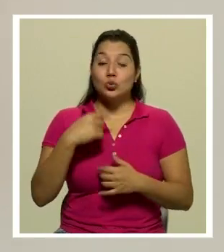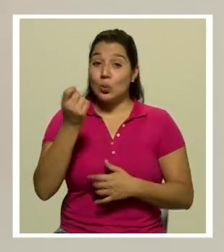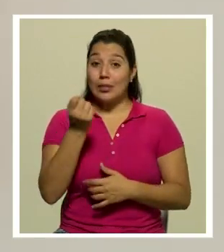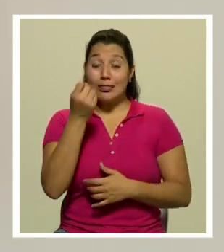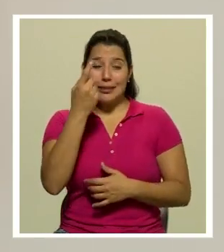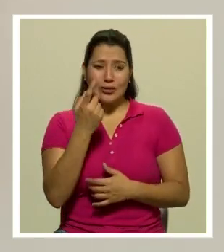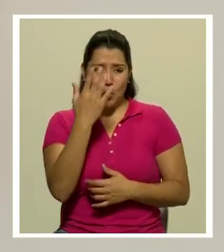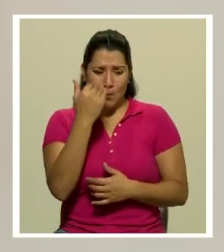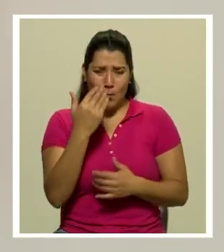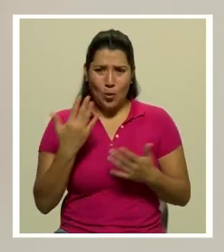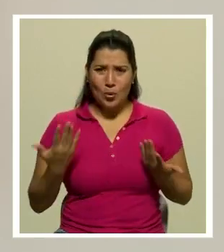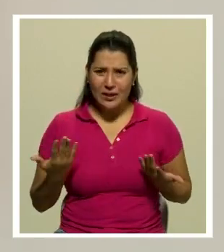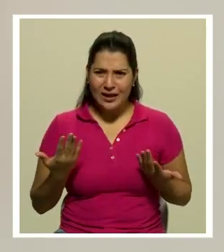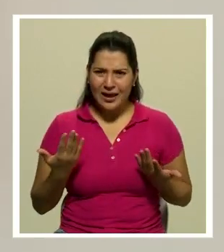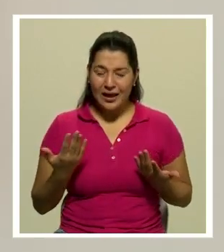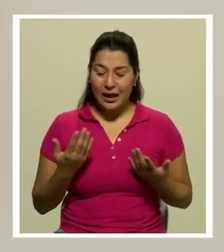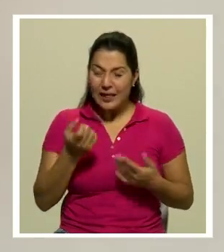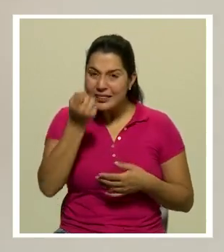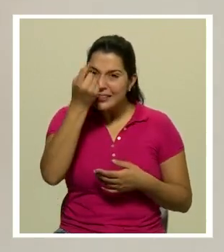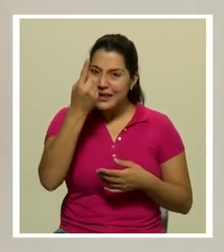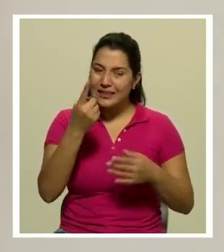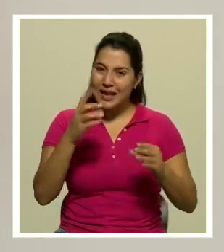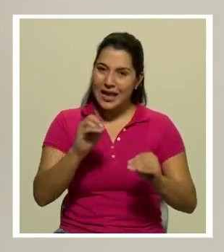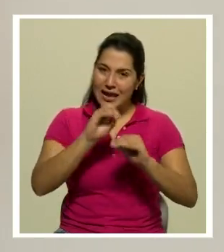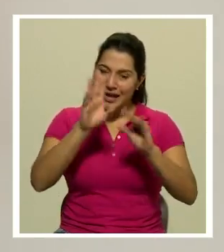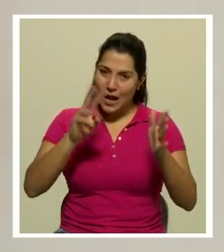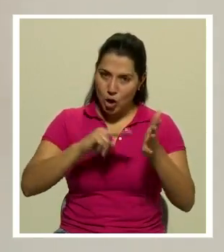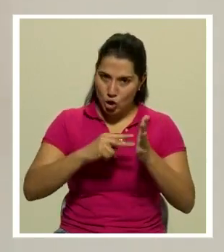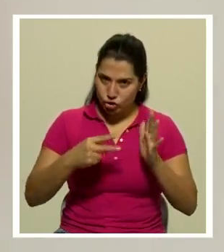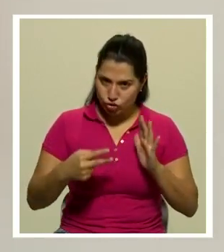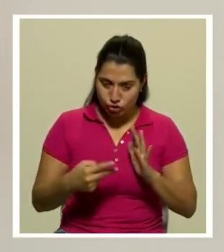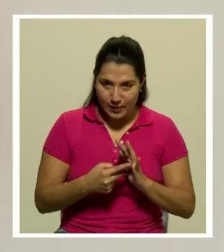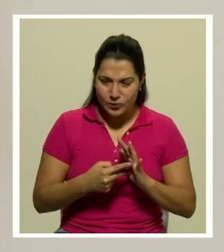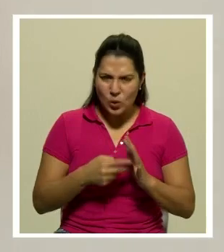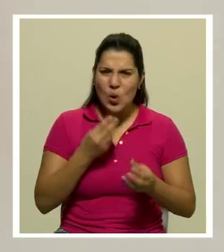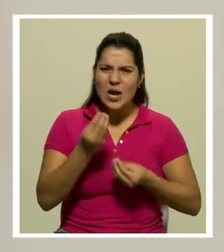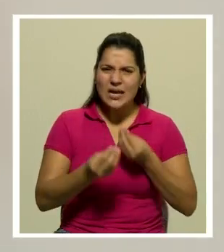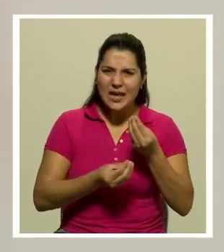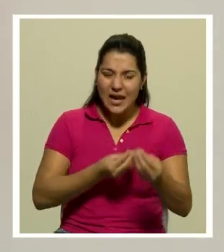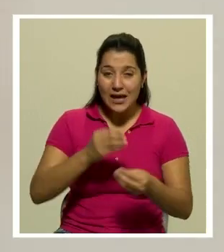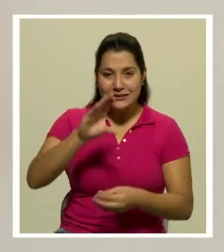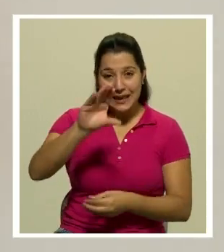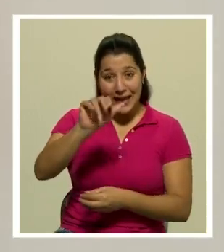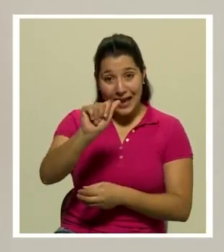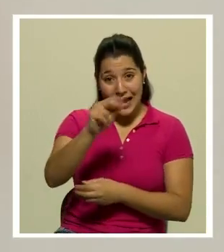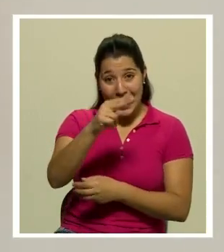ha costado tanto entender el concepto que lo que se hace es extraer un aceite,